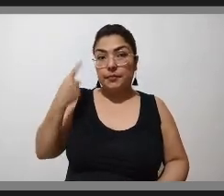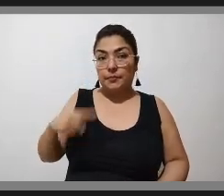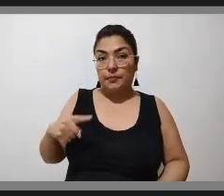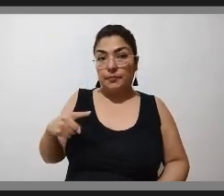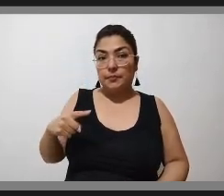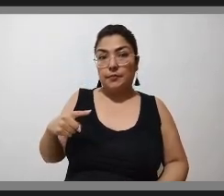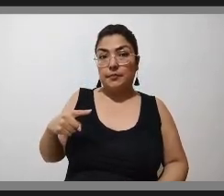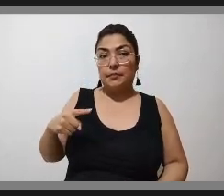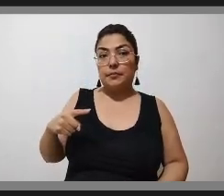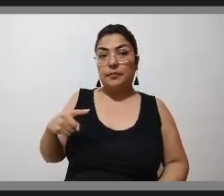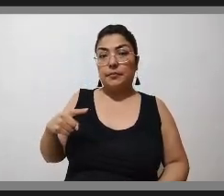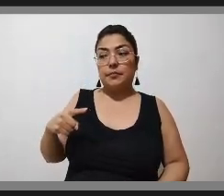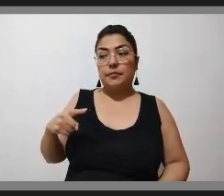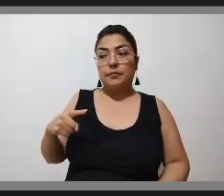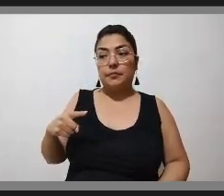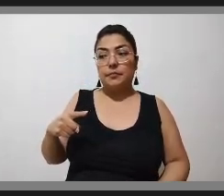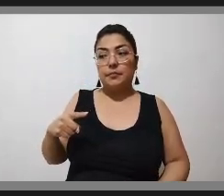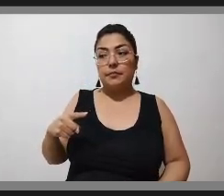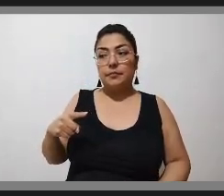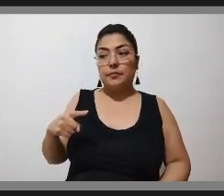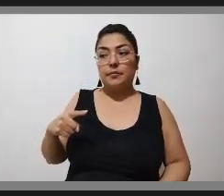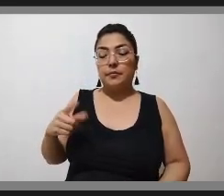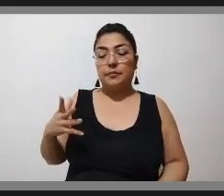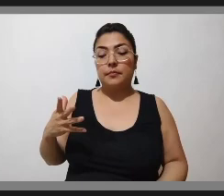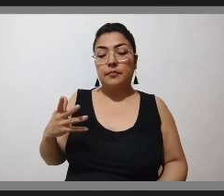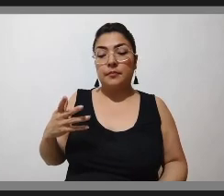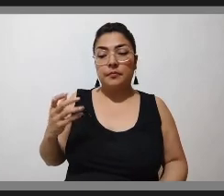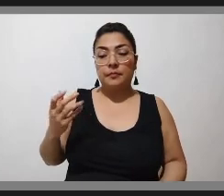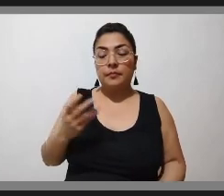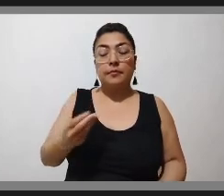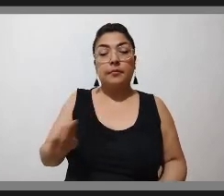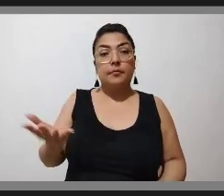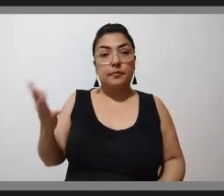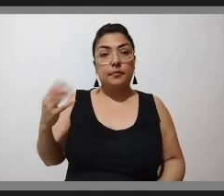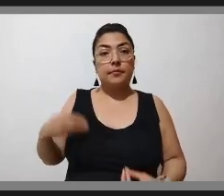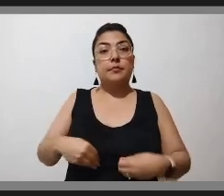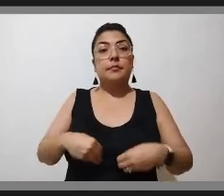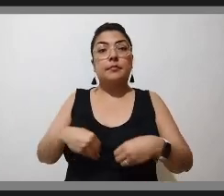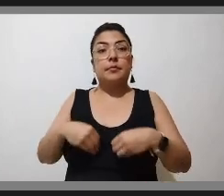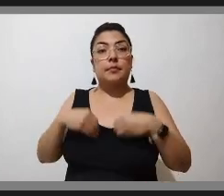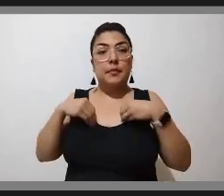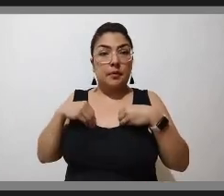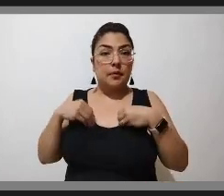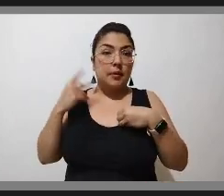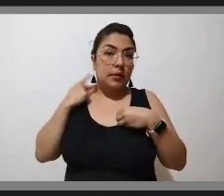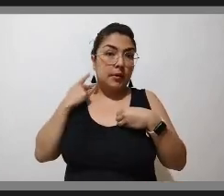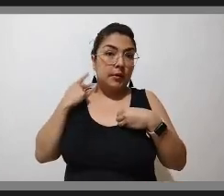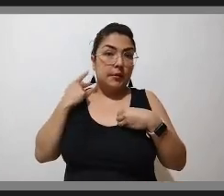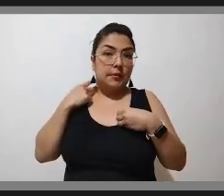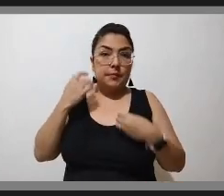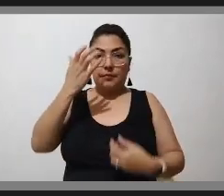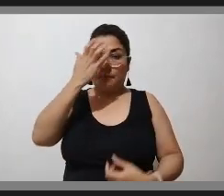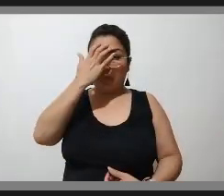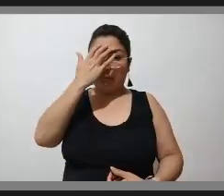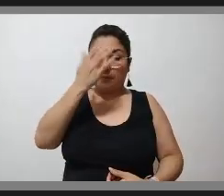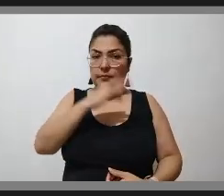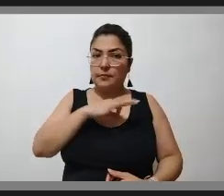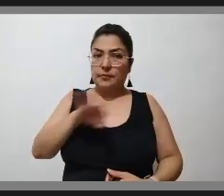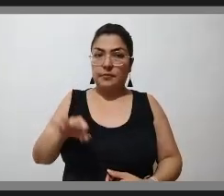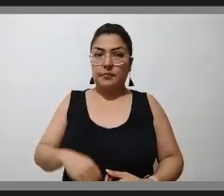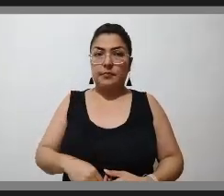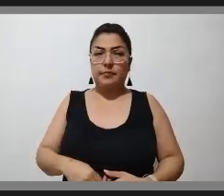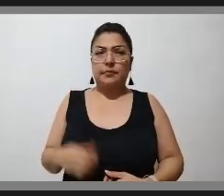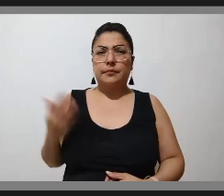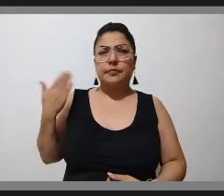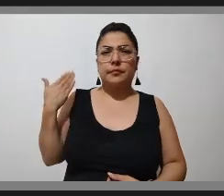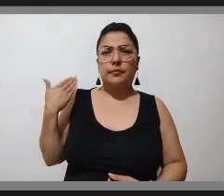presencia, porque primero fue presencia, en la vida pública y política del país. Sí, hace